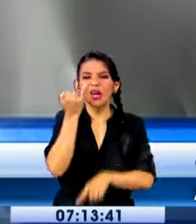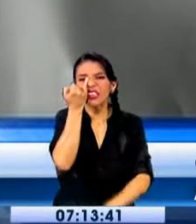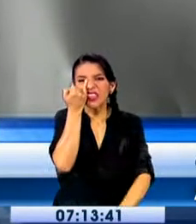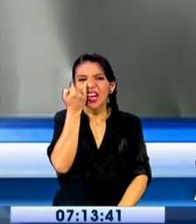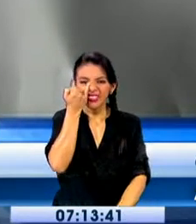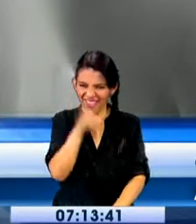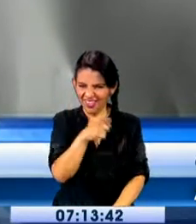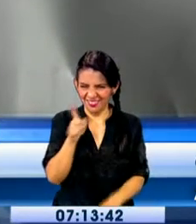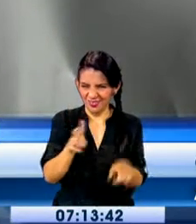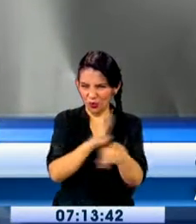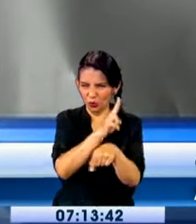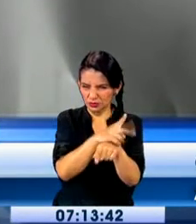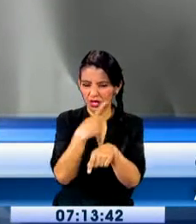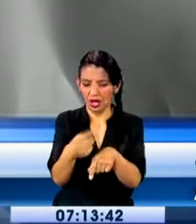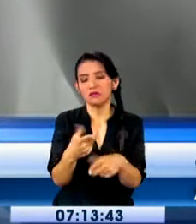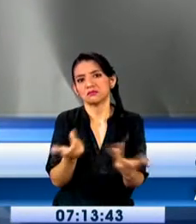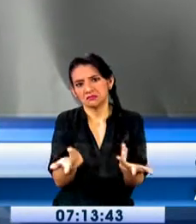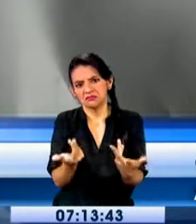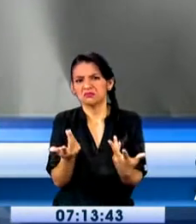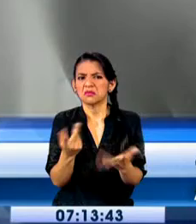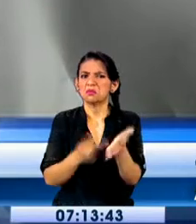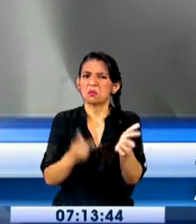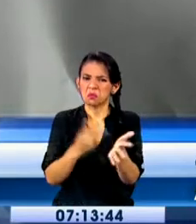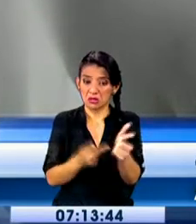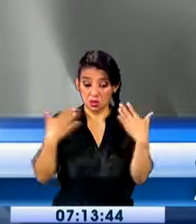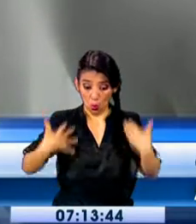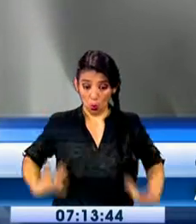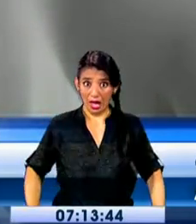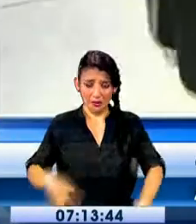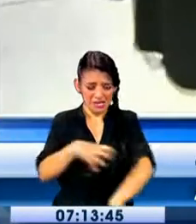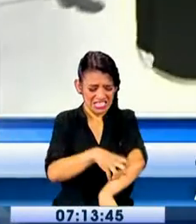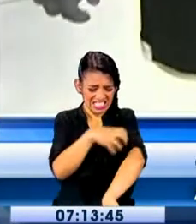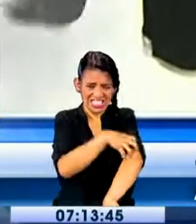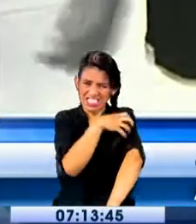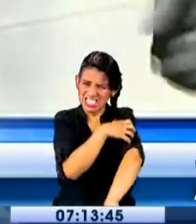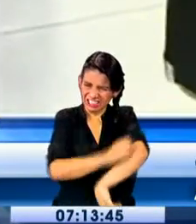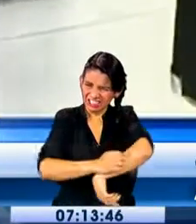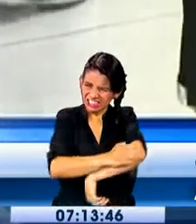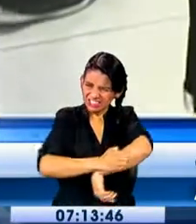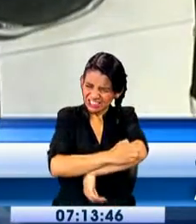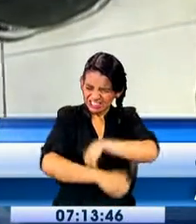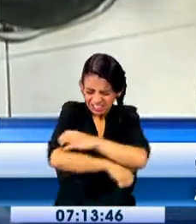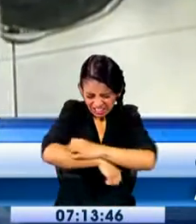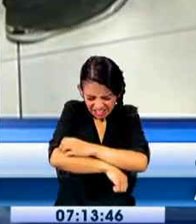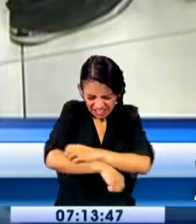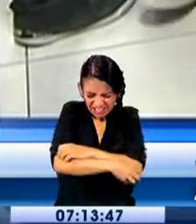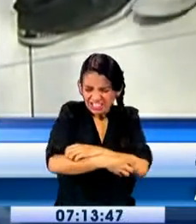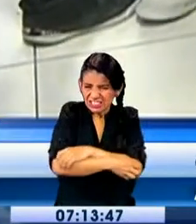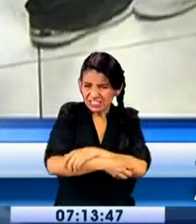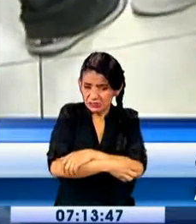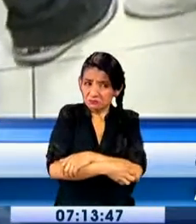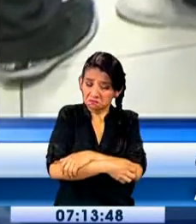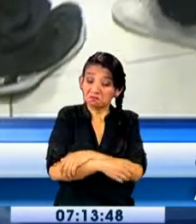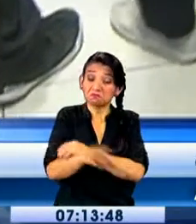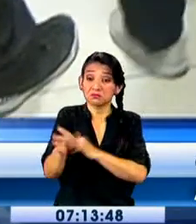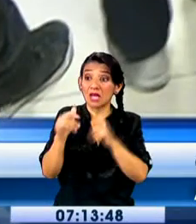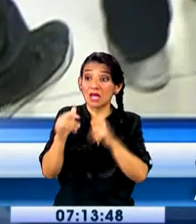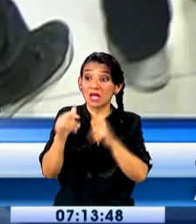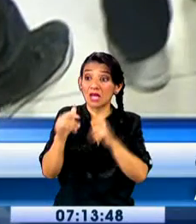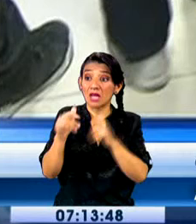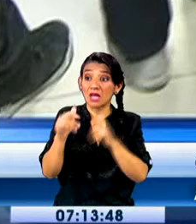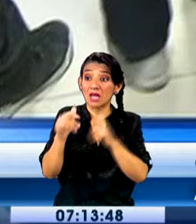y esto a su vez provoca ronchas y picazón. Si el abuelo del menor no